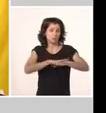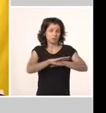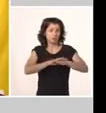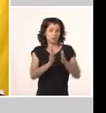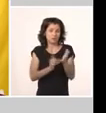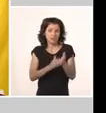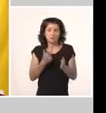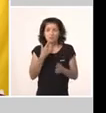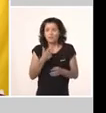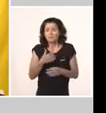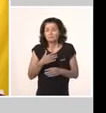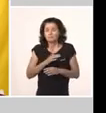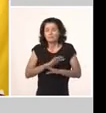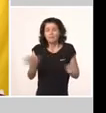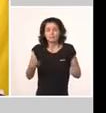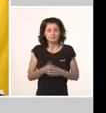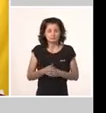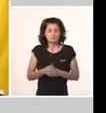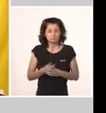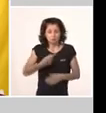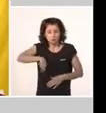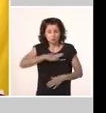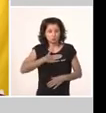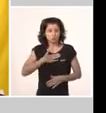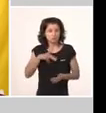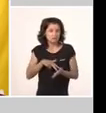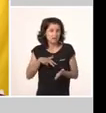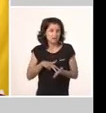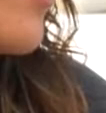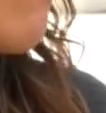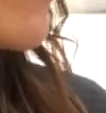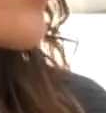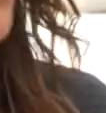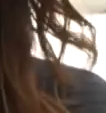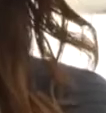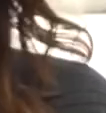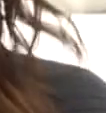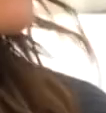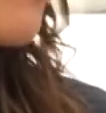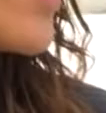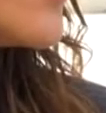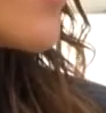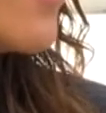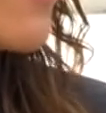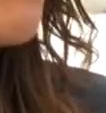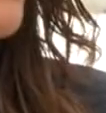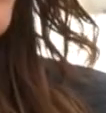de la generalitat en las elecciones autonómicas de mayo de 2023 en el maucas